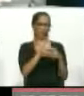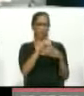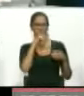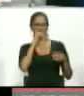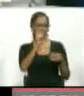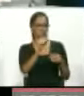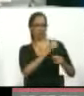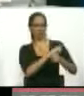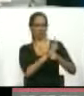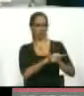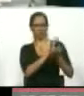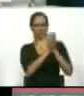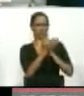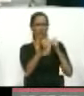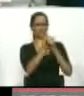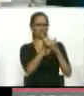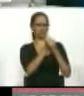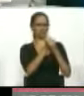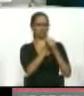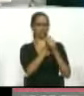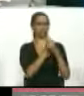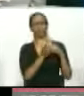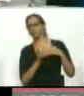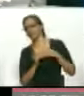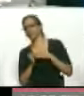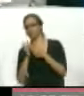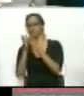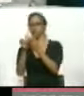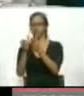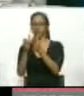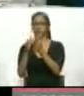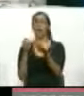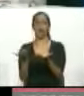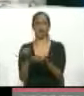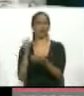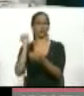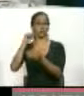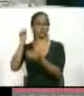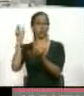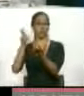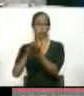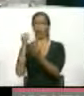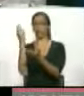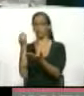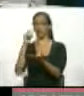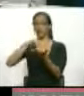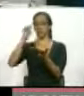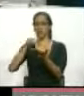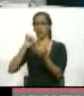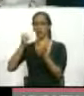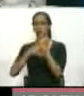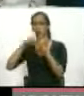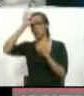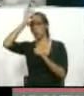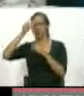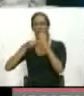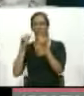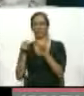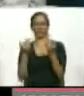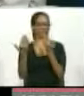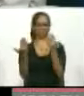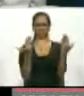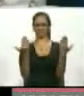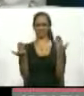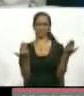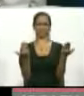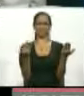lo primero es hacerlo sus pasiones por otro lado haga otra escucha la asamblea nacional apoyó los arios que se estaba haciendo por supuesto que sí que creo yo que puede